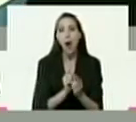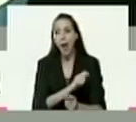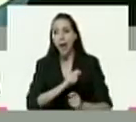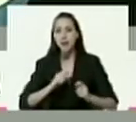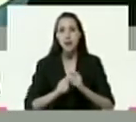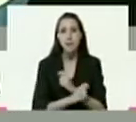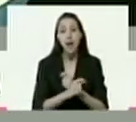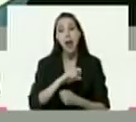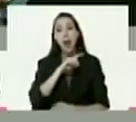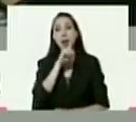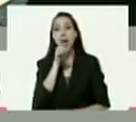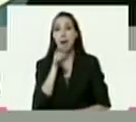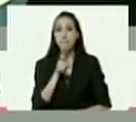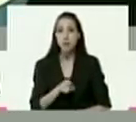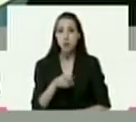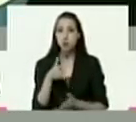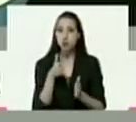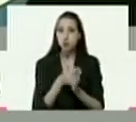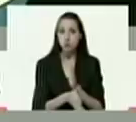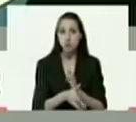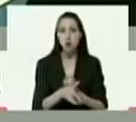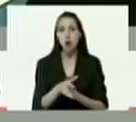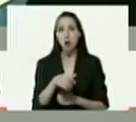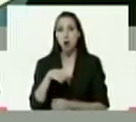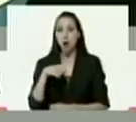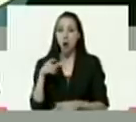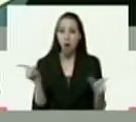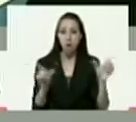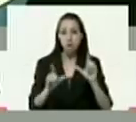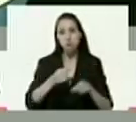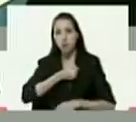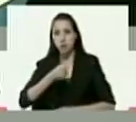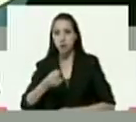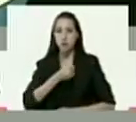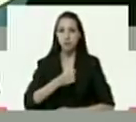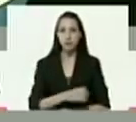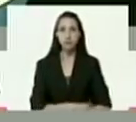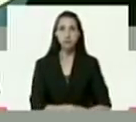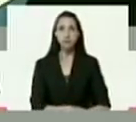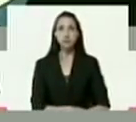las preguntas e intervenciones de los medios y agencias aquí presentes.